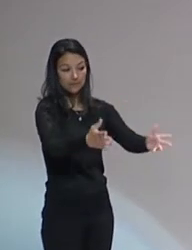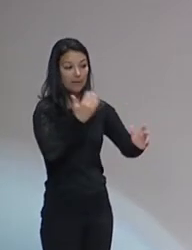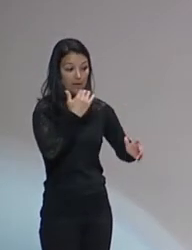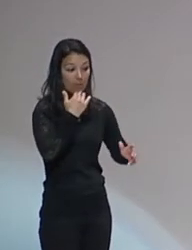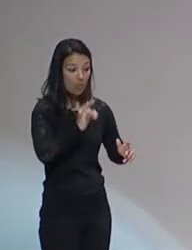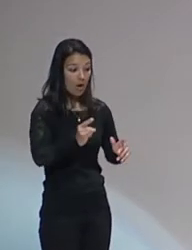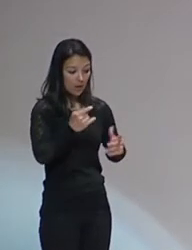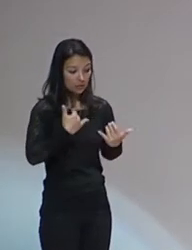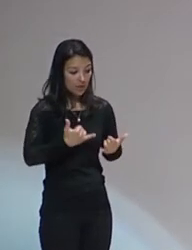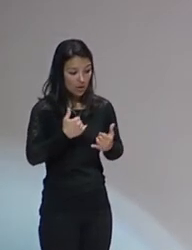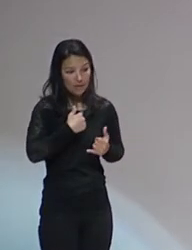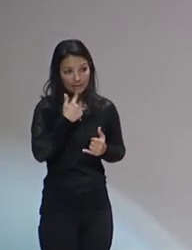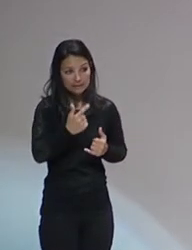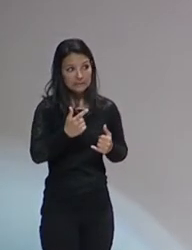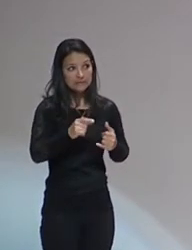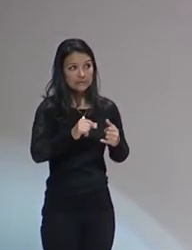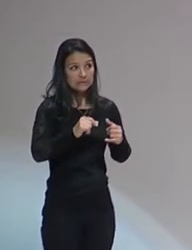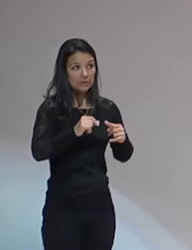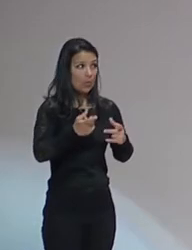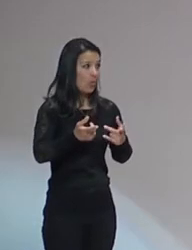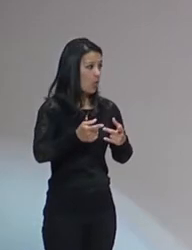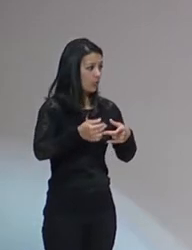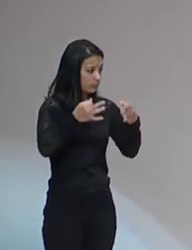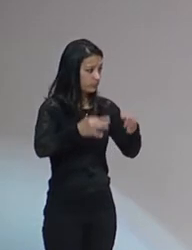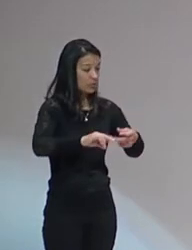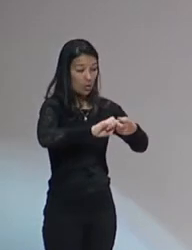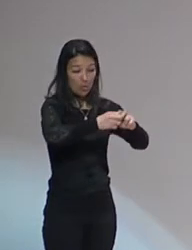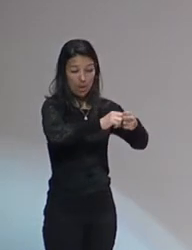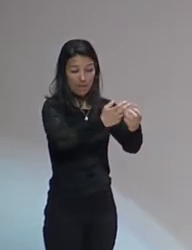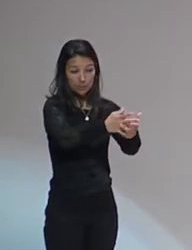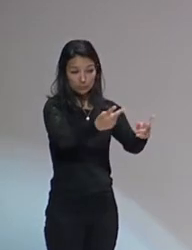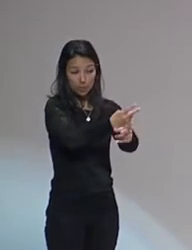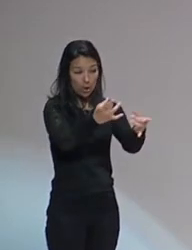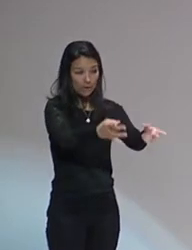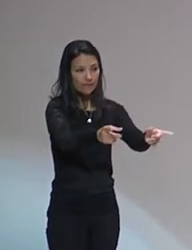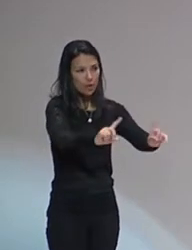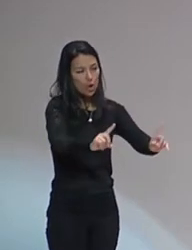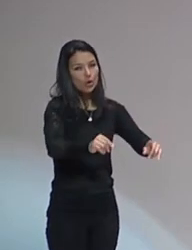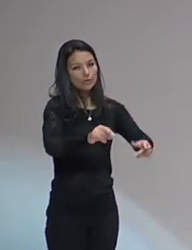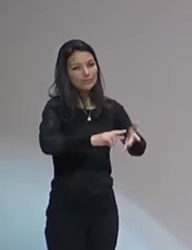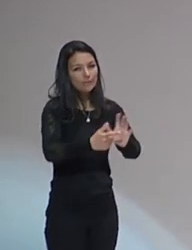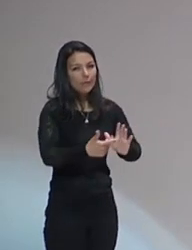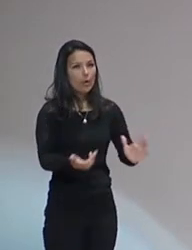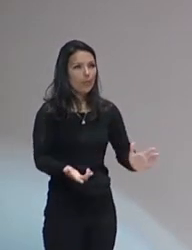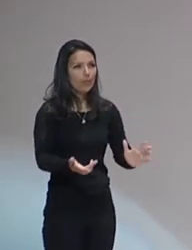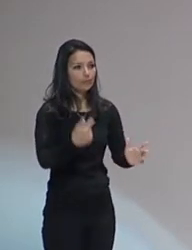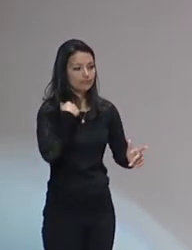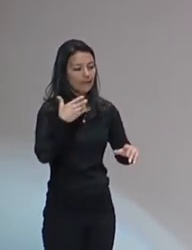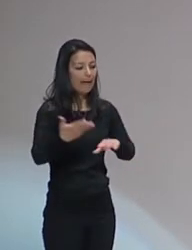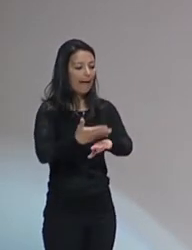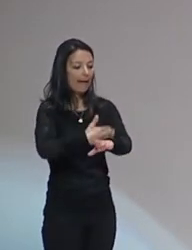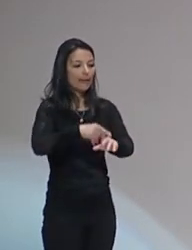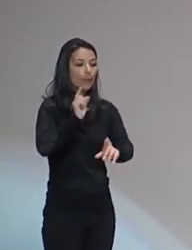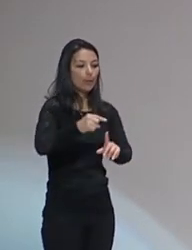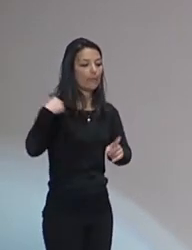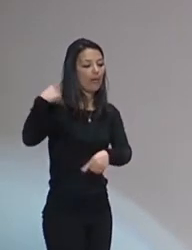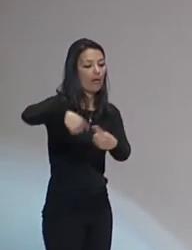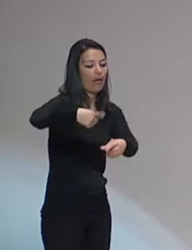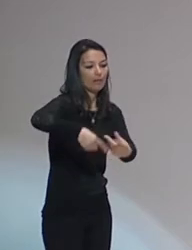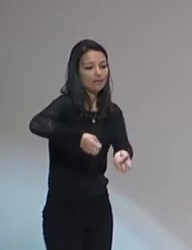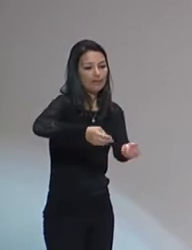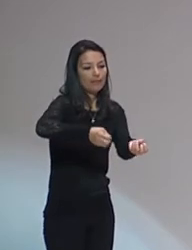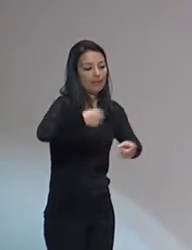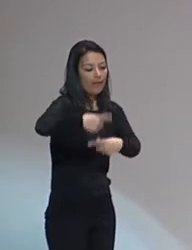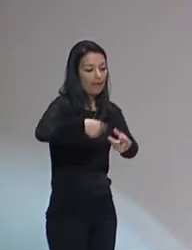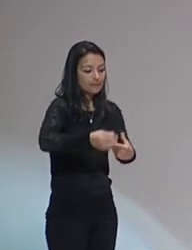conflicto directo y estructural, estamos hablando de un conflicto heredado de la violencia